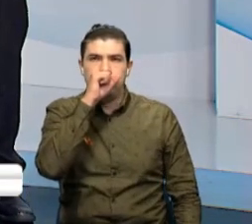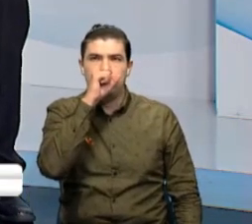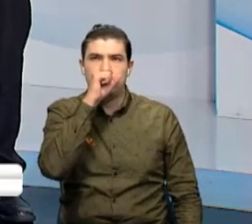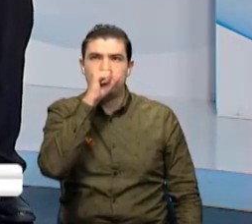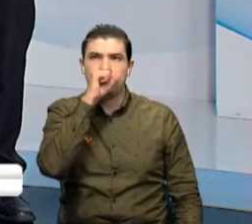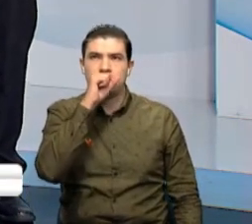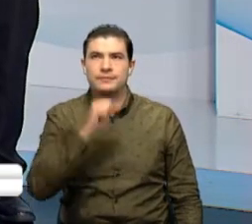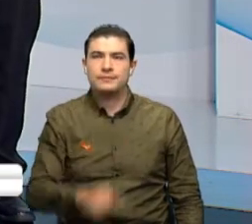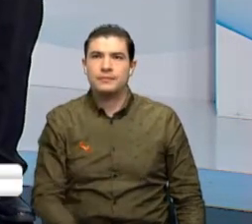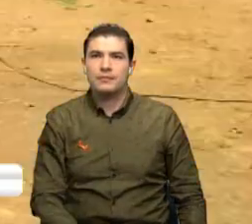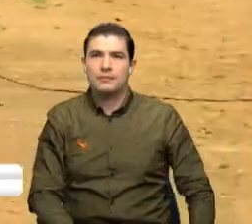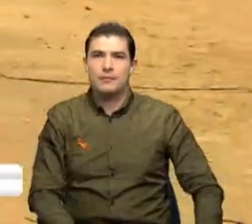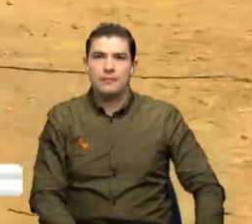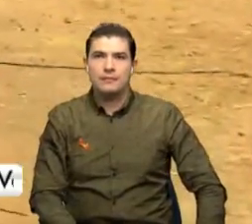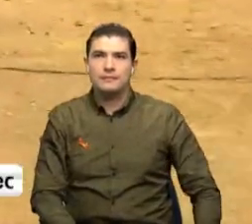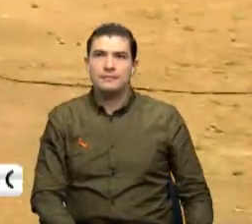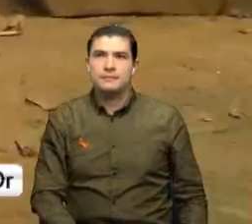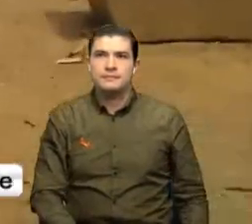Taiwán.